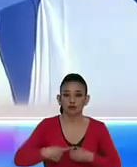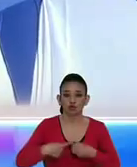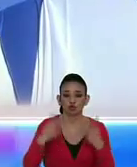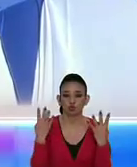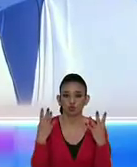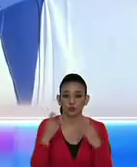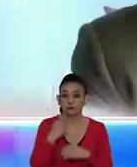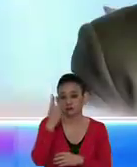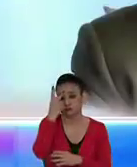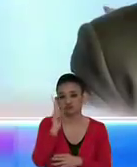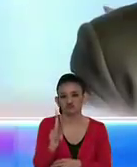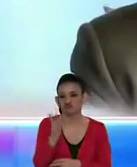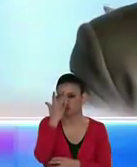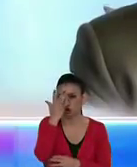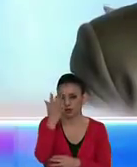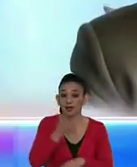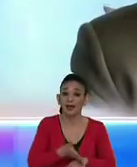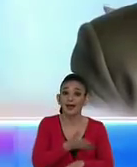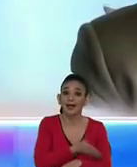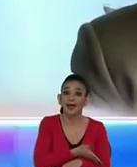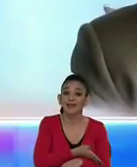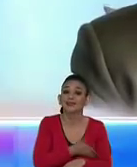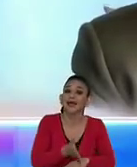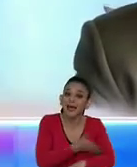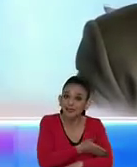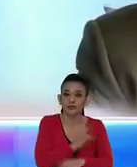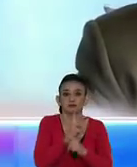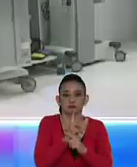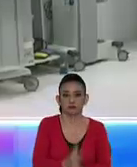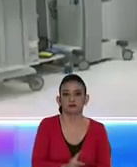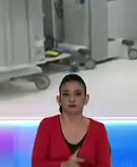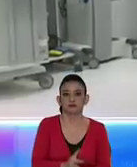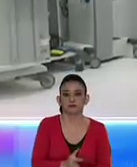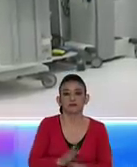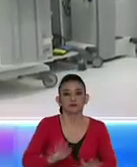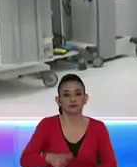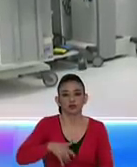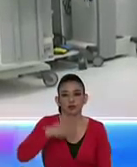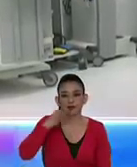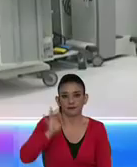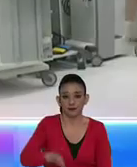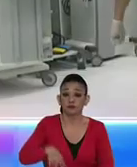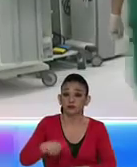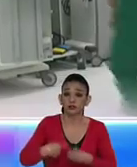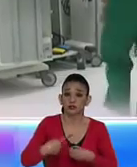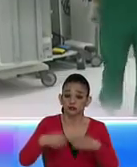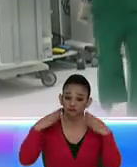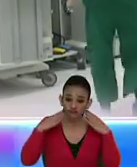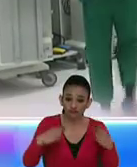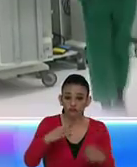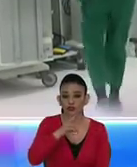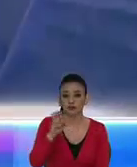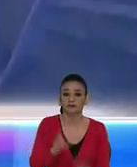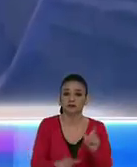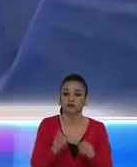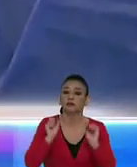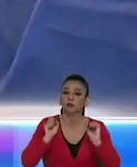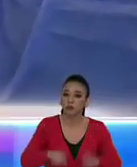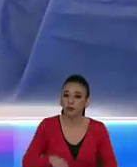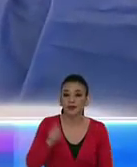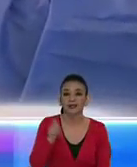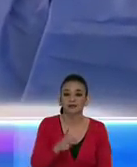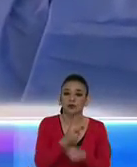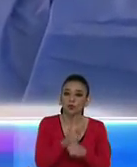decisión va enmarcada en prevenir la propagación del coronavirus. La ciudad tiene la capacidad de atención de 200 personas que necesiten